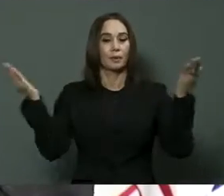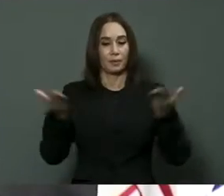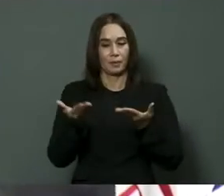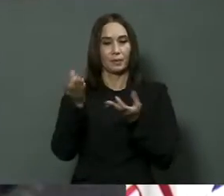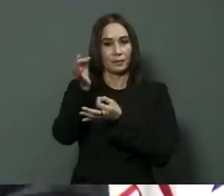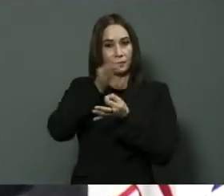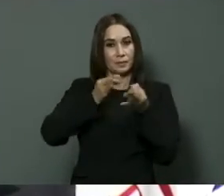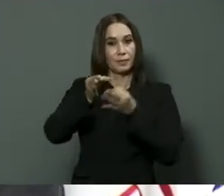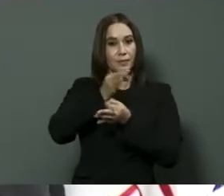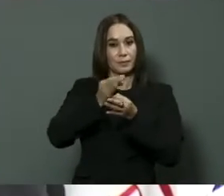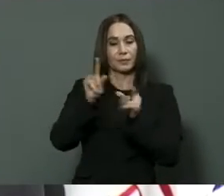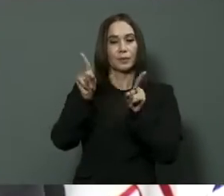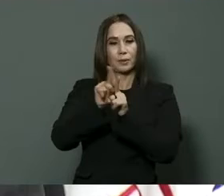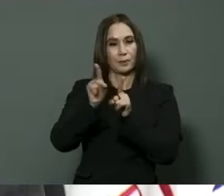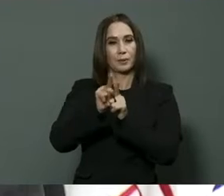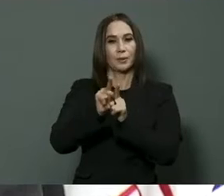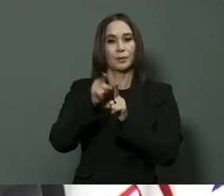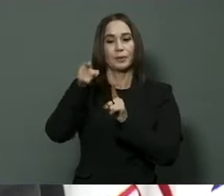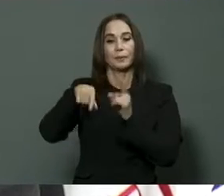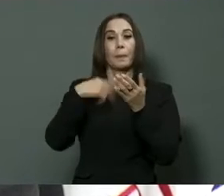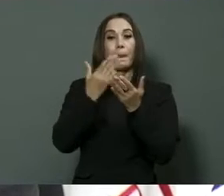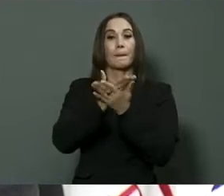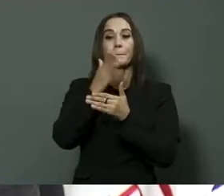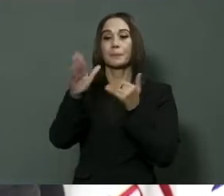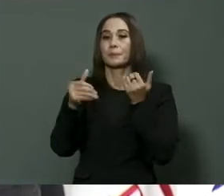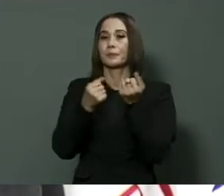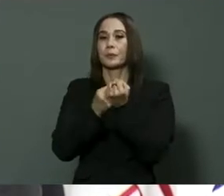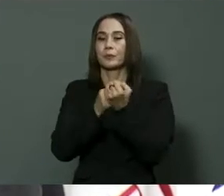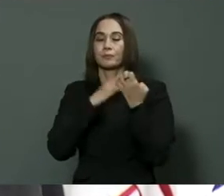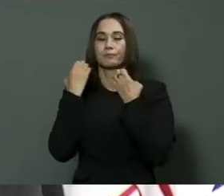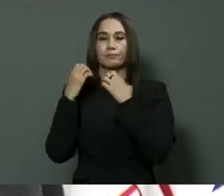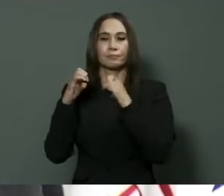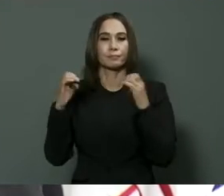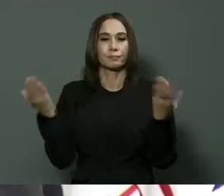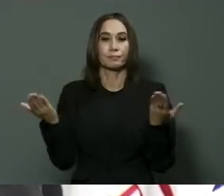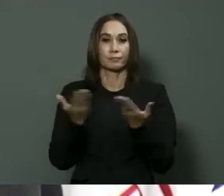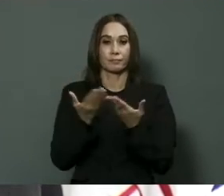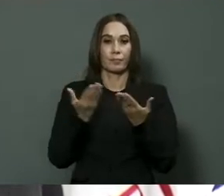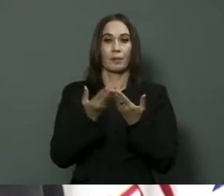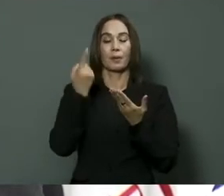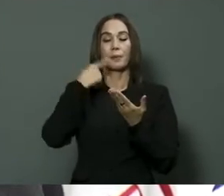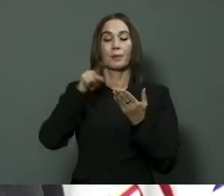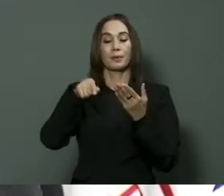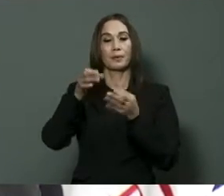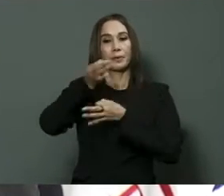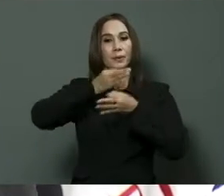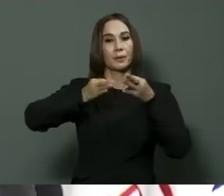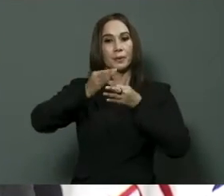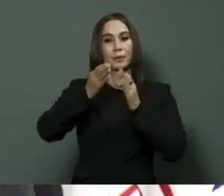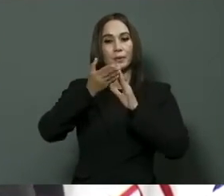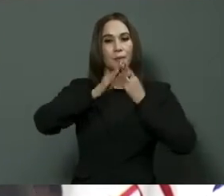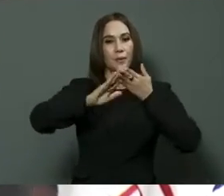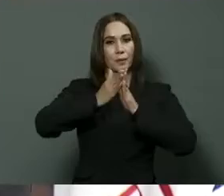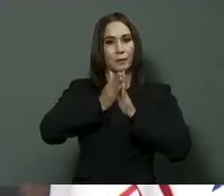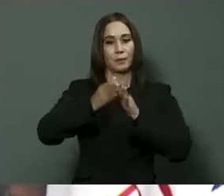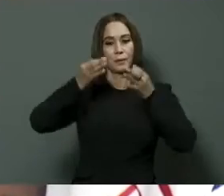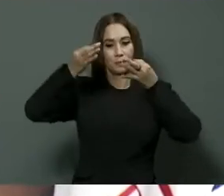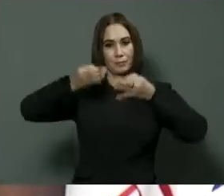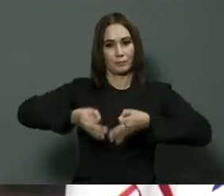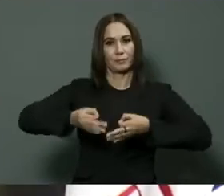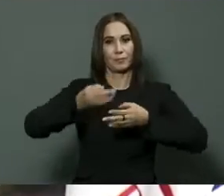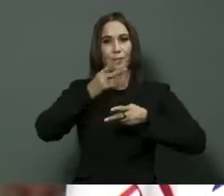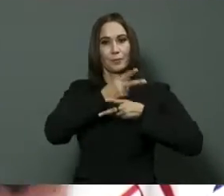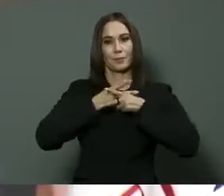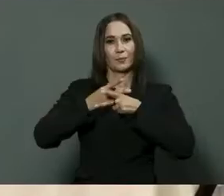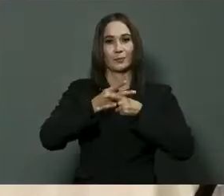San Francisco no será la excepción. Nosotros vamos a poner todo el empeño que sea necesario para hacer de San Francisco una ciudad segura.